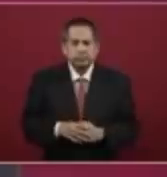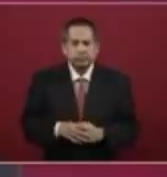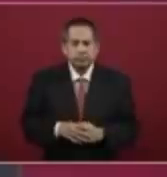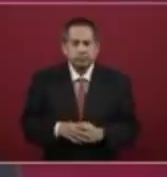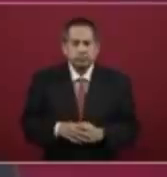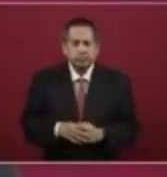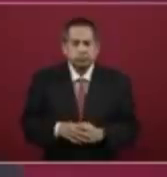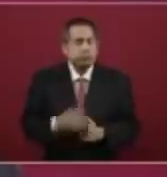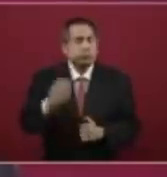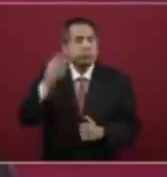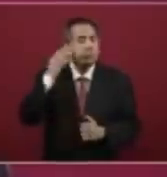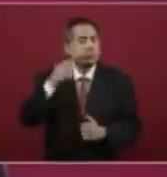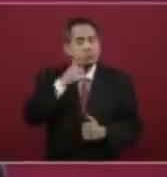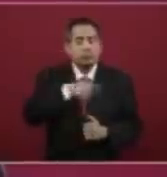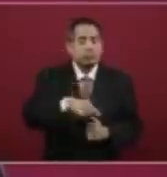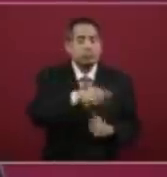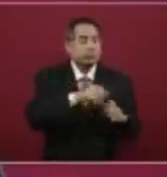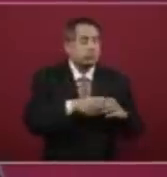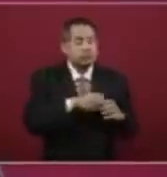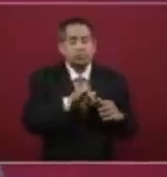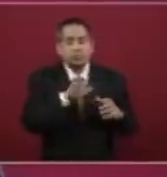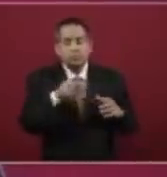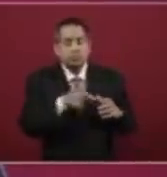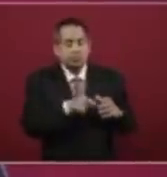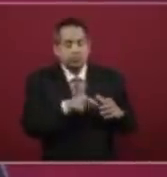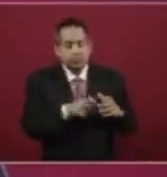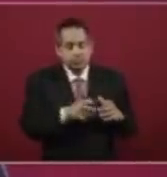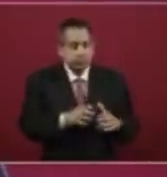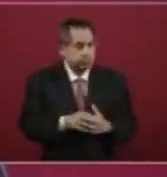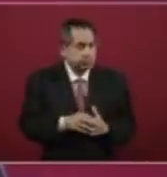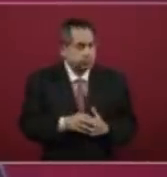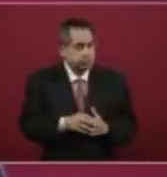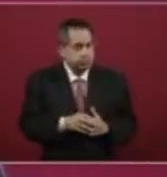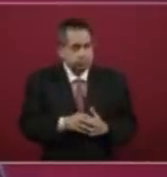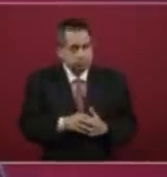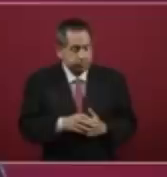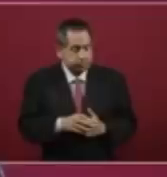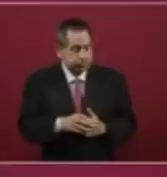estaban a punto de